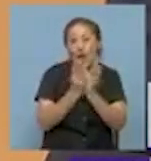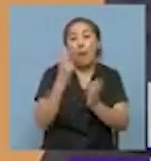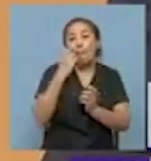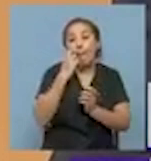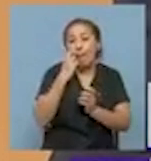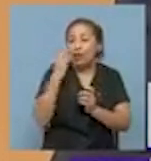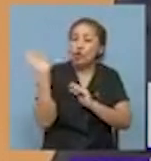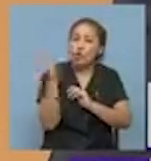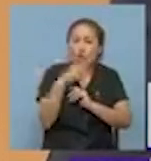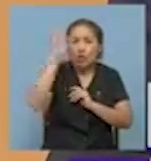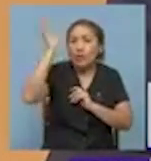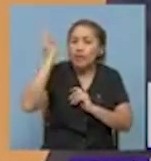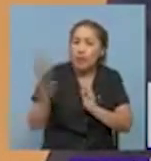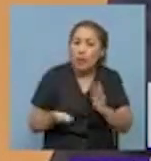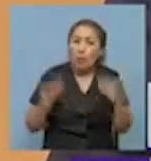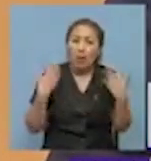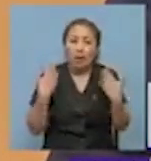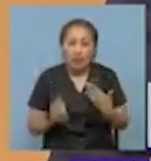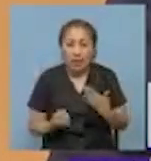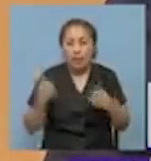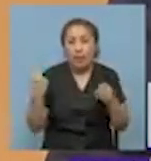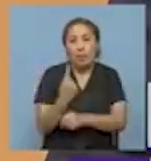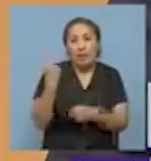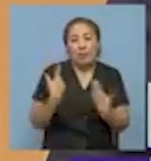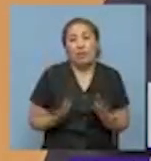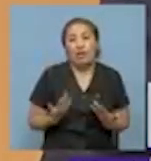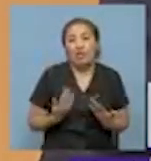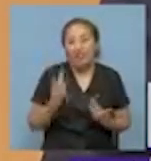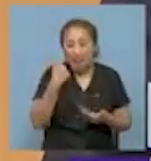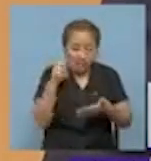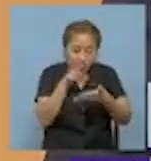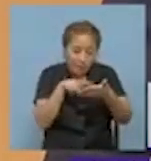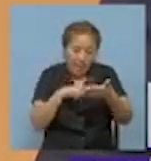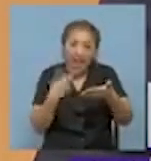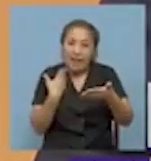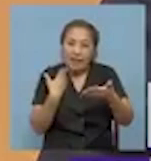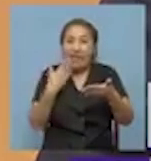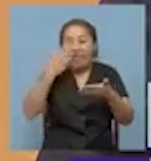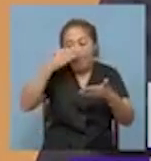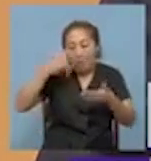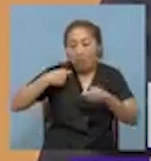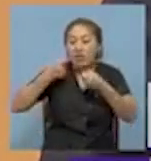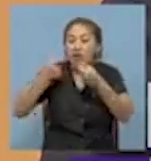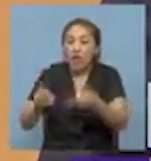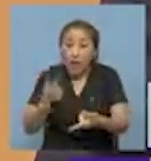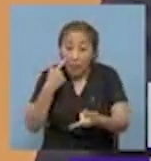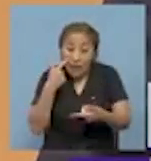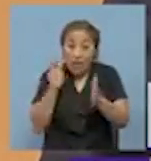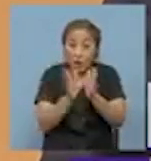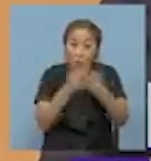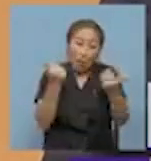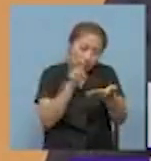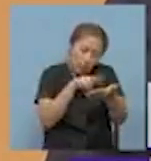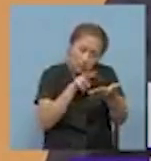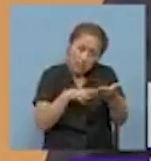bien preparados para primero evaluar los manuales que se le dan los chicos las anotaciones en los cuadernos que se les dan a